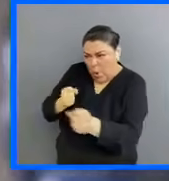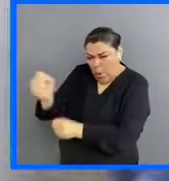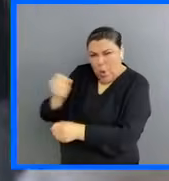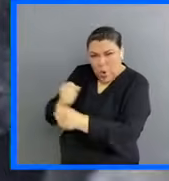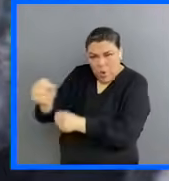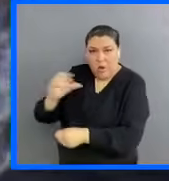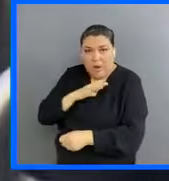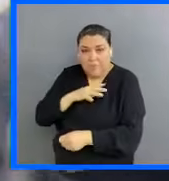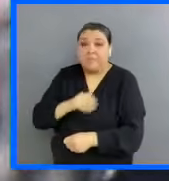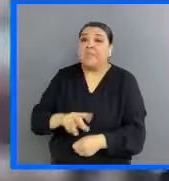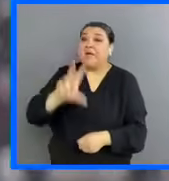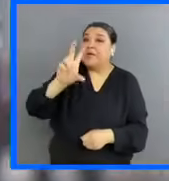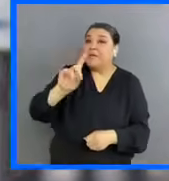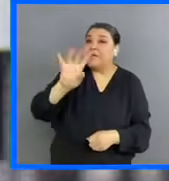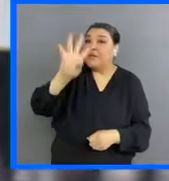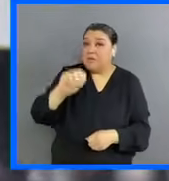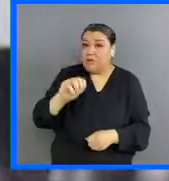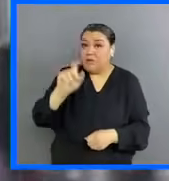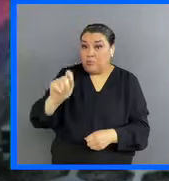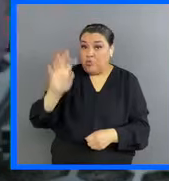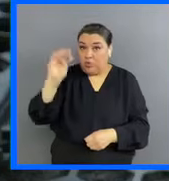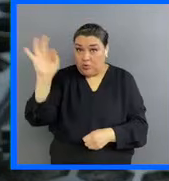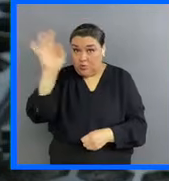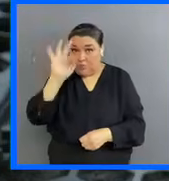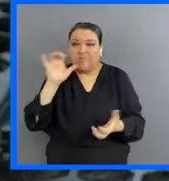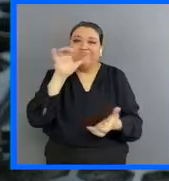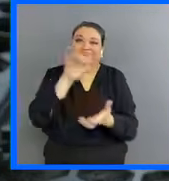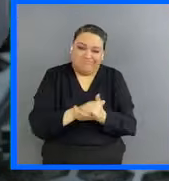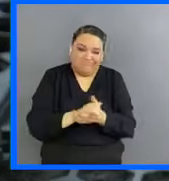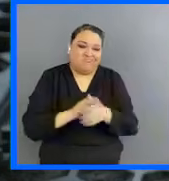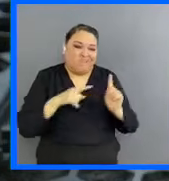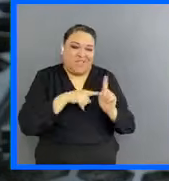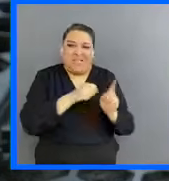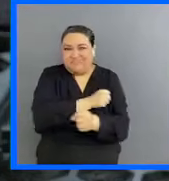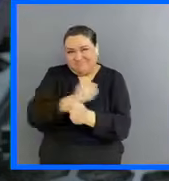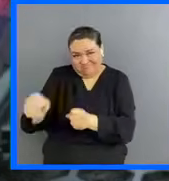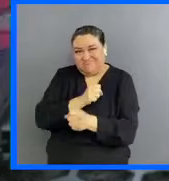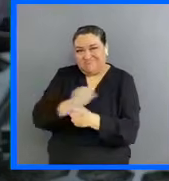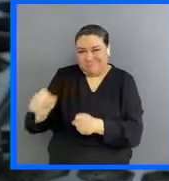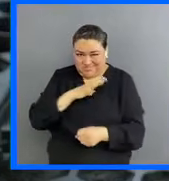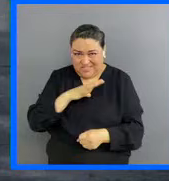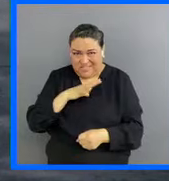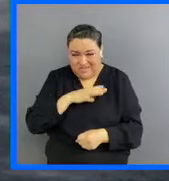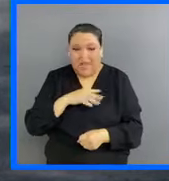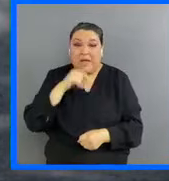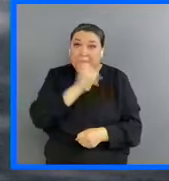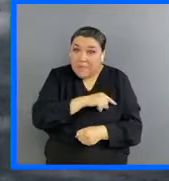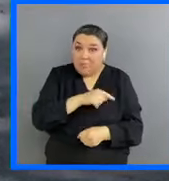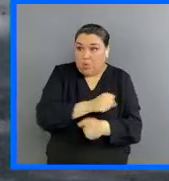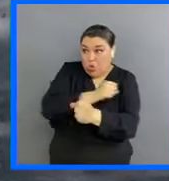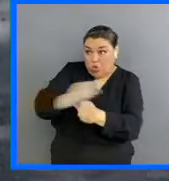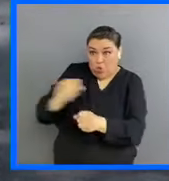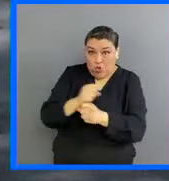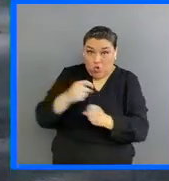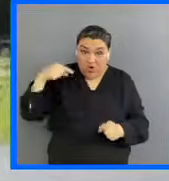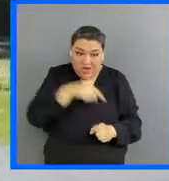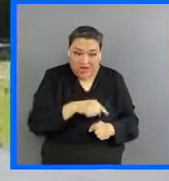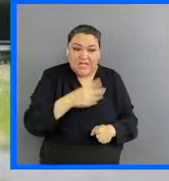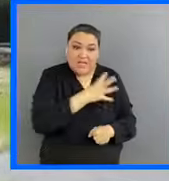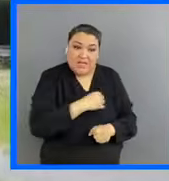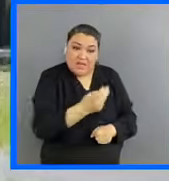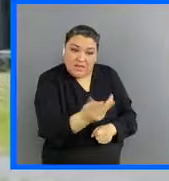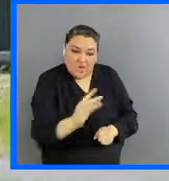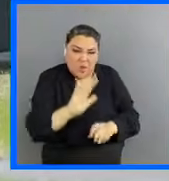39.9% fue violentada por su pareja o expareja y en muchas ocasiones los mismos violentadores también agreden a sus hijos.